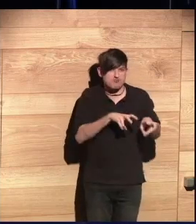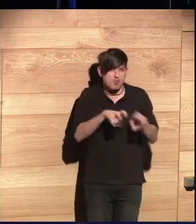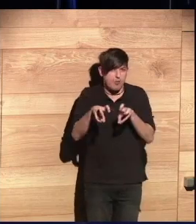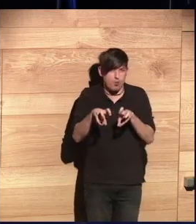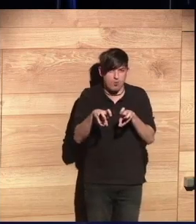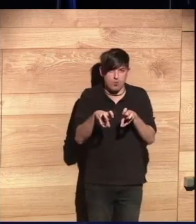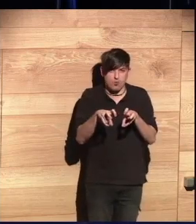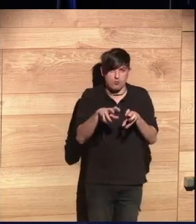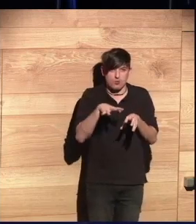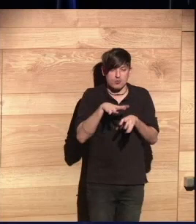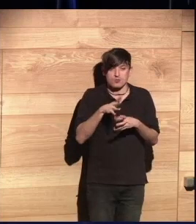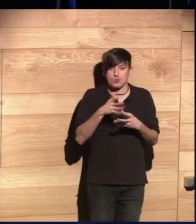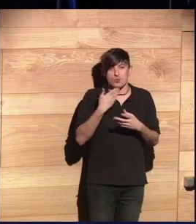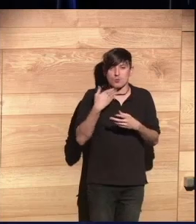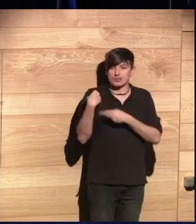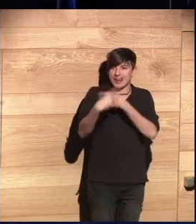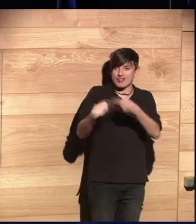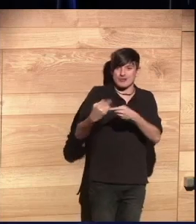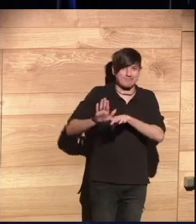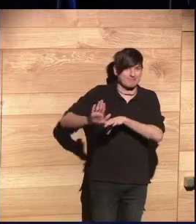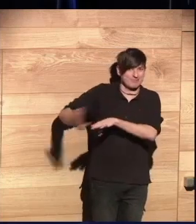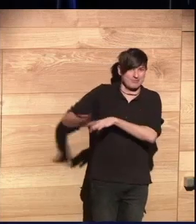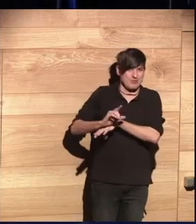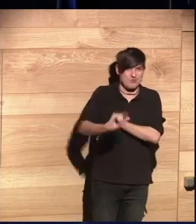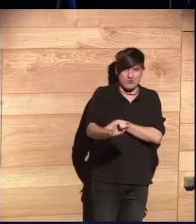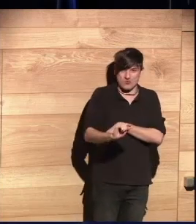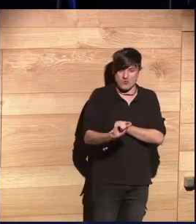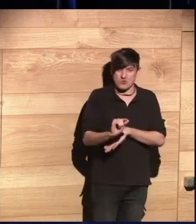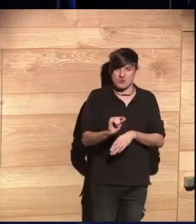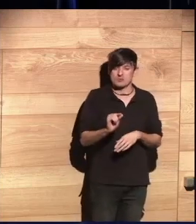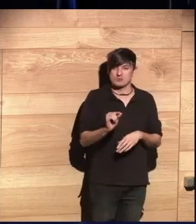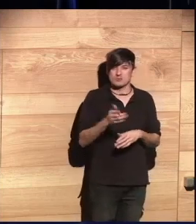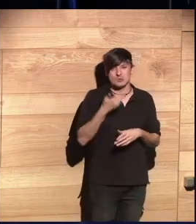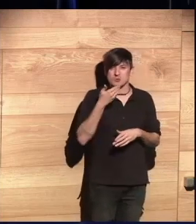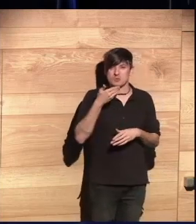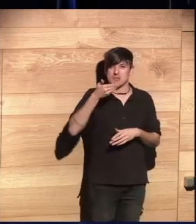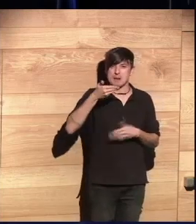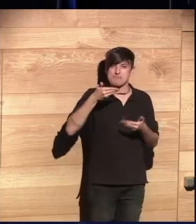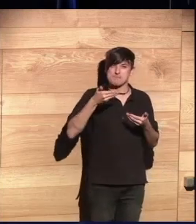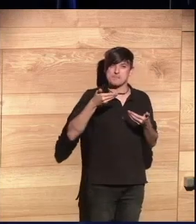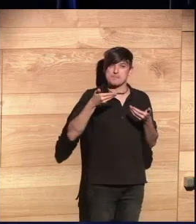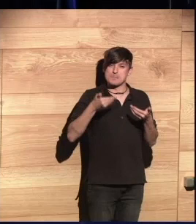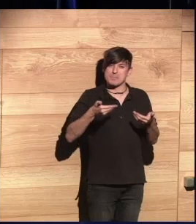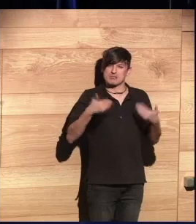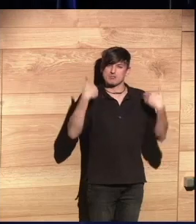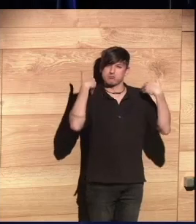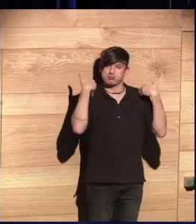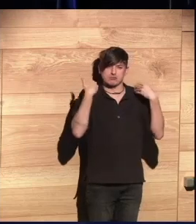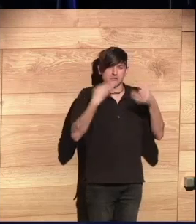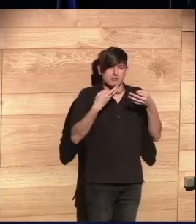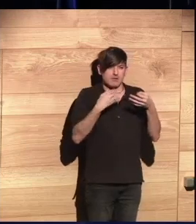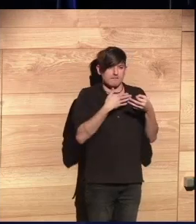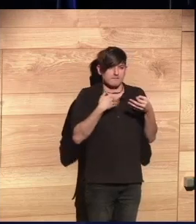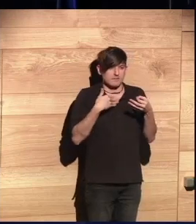sin lugares comunes, y huyendo de la tradición, del peso que tiene esto que todos siempre queremos oír en las salas de